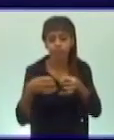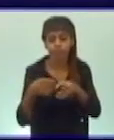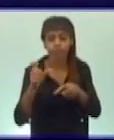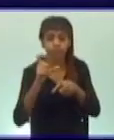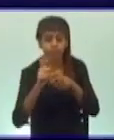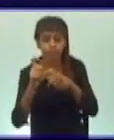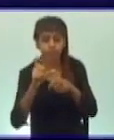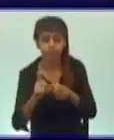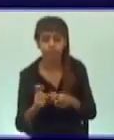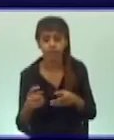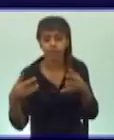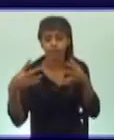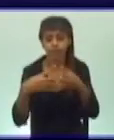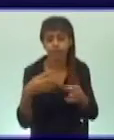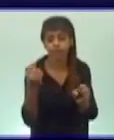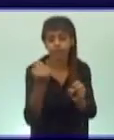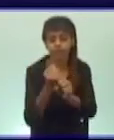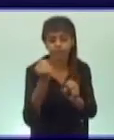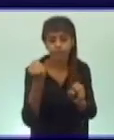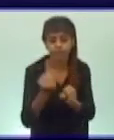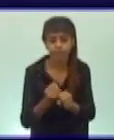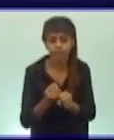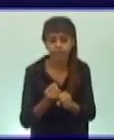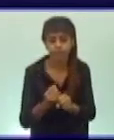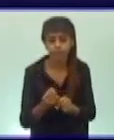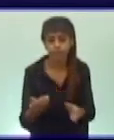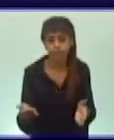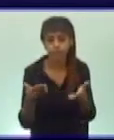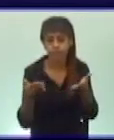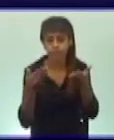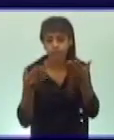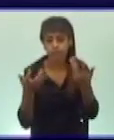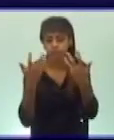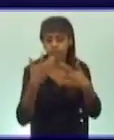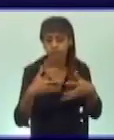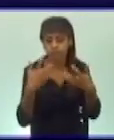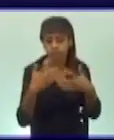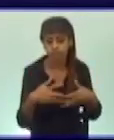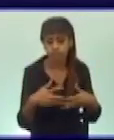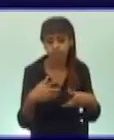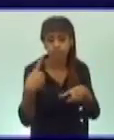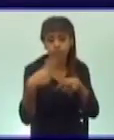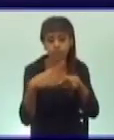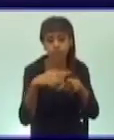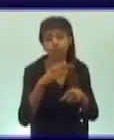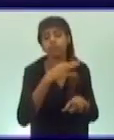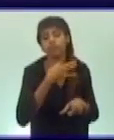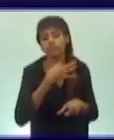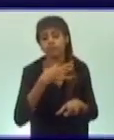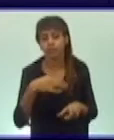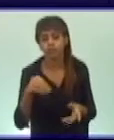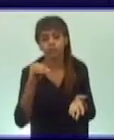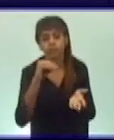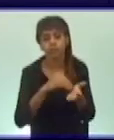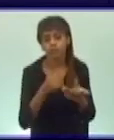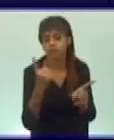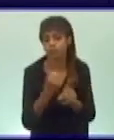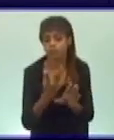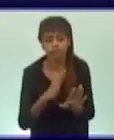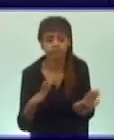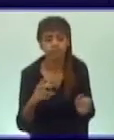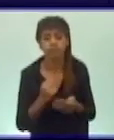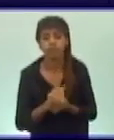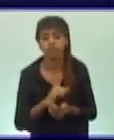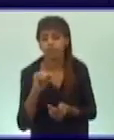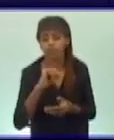estrechar los vínculos de trabajo e incrementar las capacidades de la industria, entre otros ejemplos que ustedes podrán encontrar. Y de